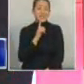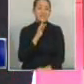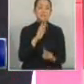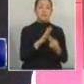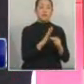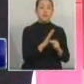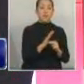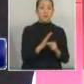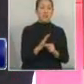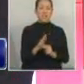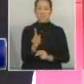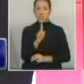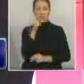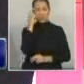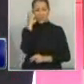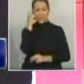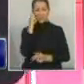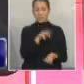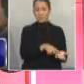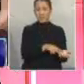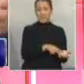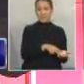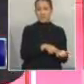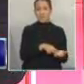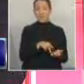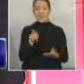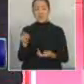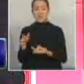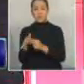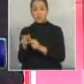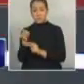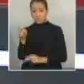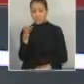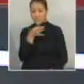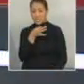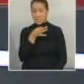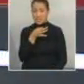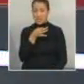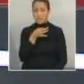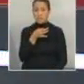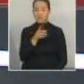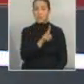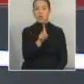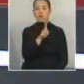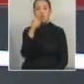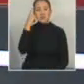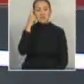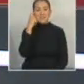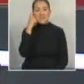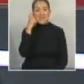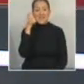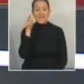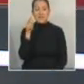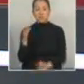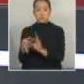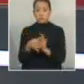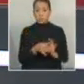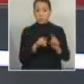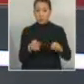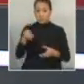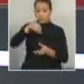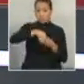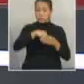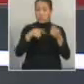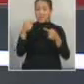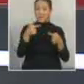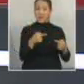de credibilidad, diría yo. Pero ¿y ese problema supuesto, que usted atribuye de credibilidad impide que esos argumentos ahora se incorporen al debate? ¿Que